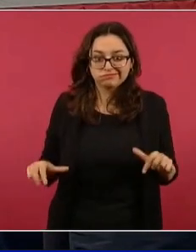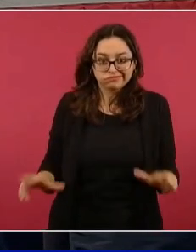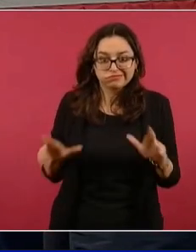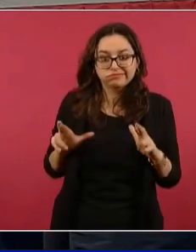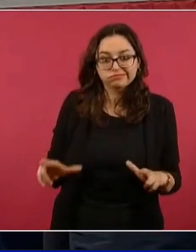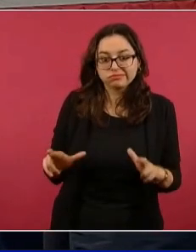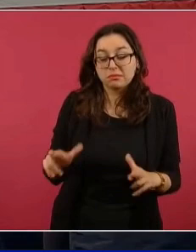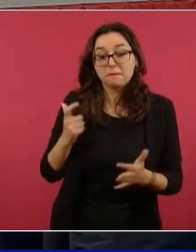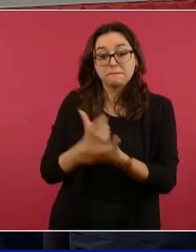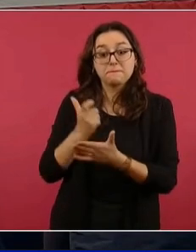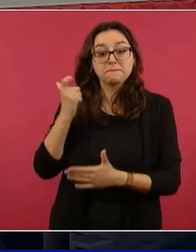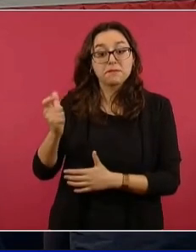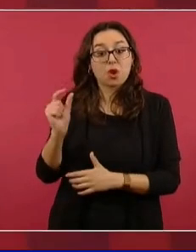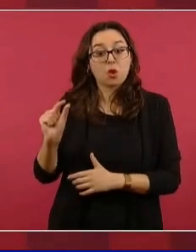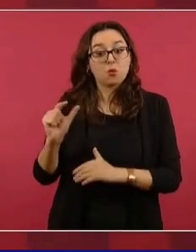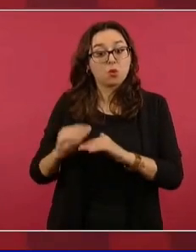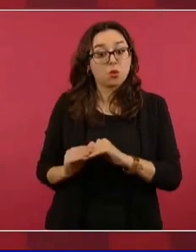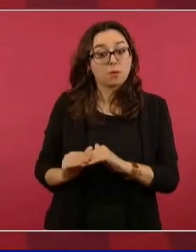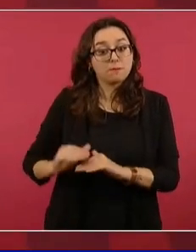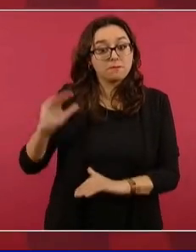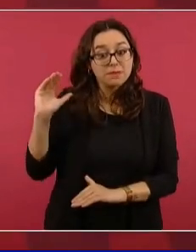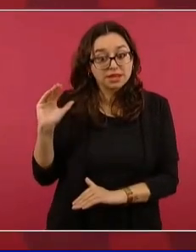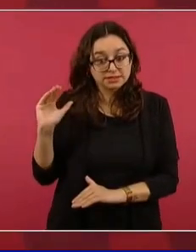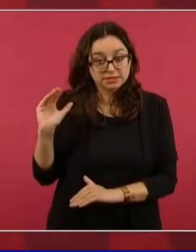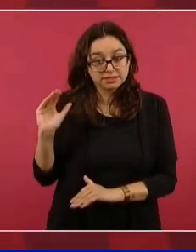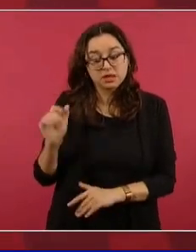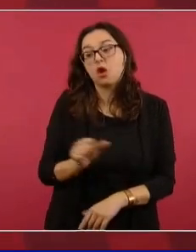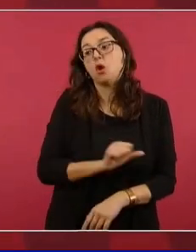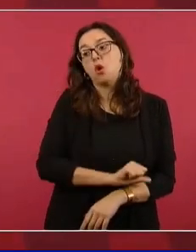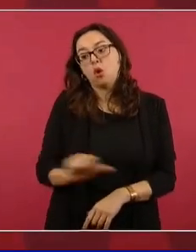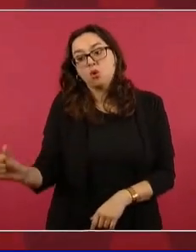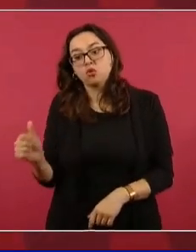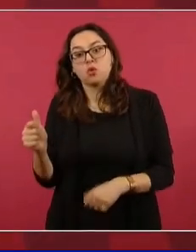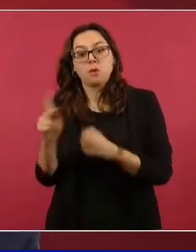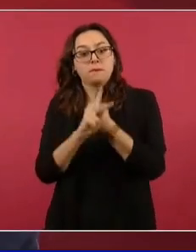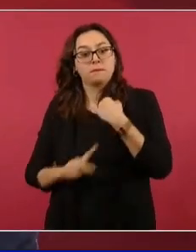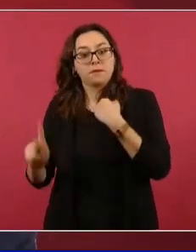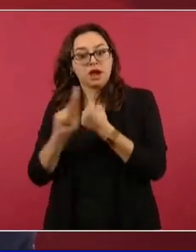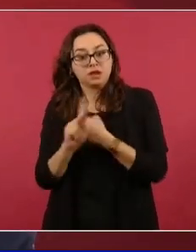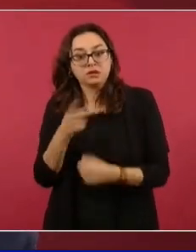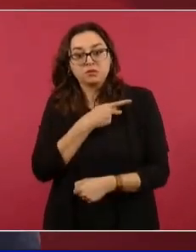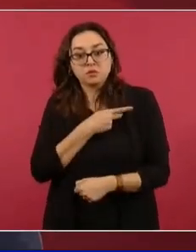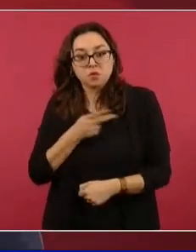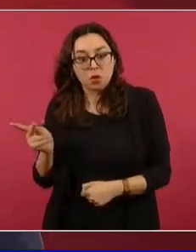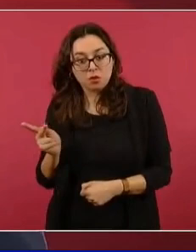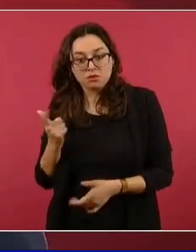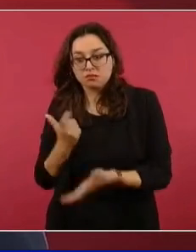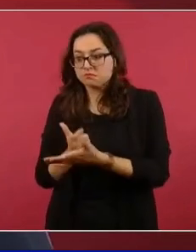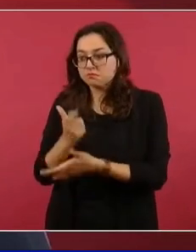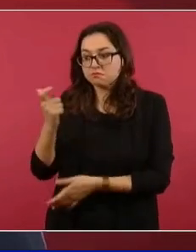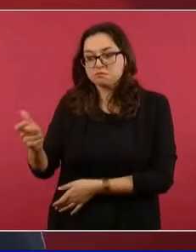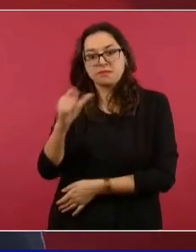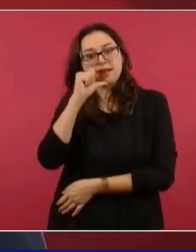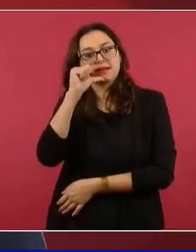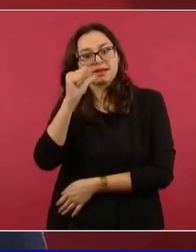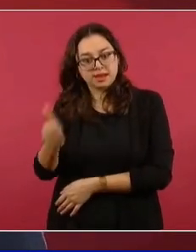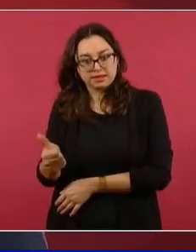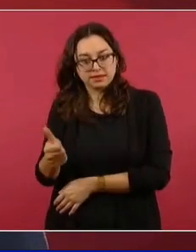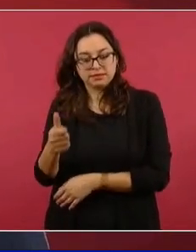incluso por arriba del costo y quienes son países pobres no las pagan. Este mecanismo tuvo sus